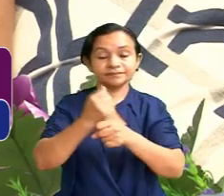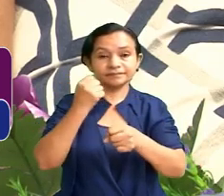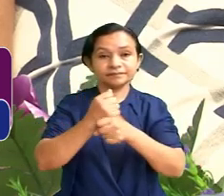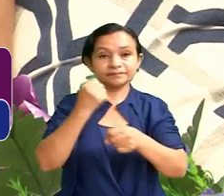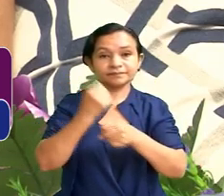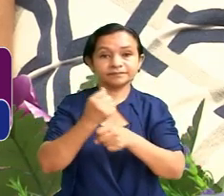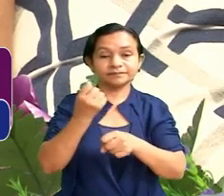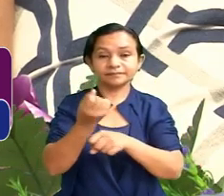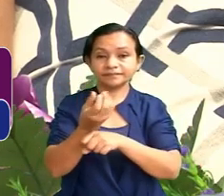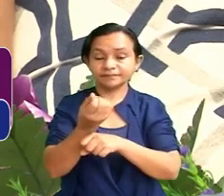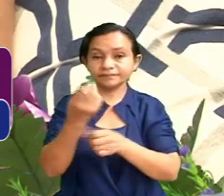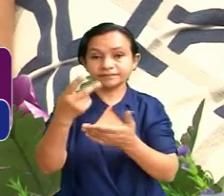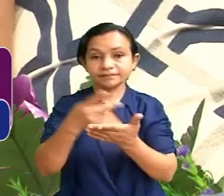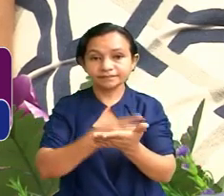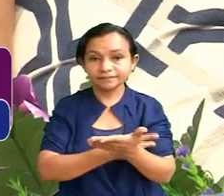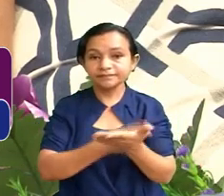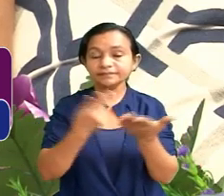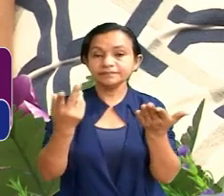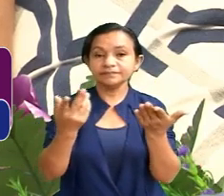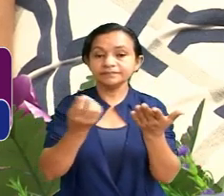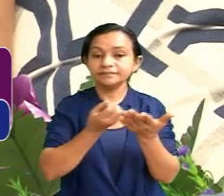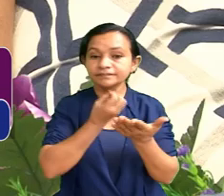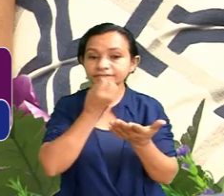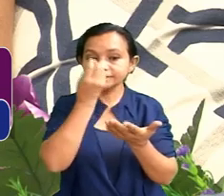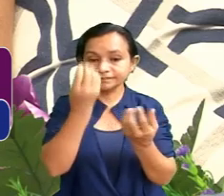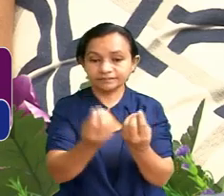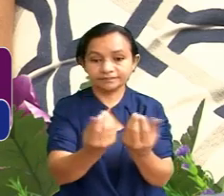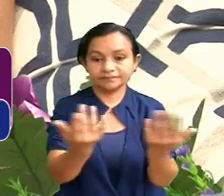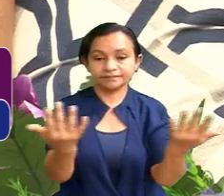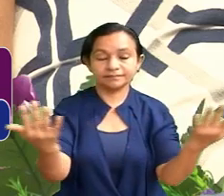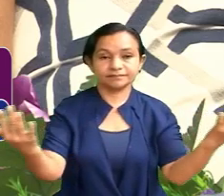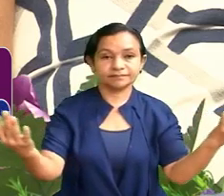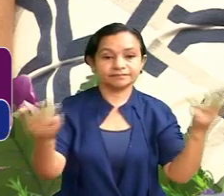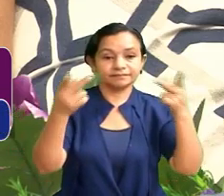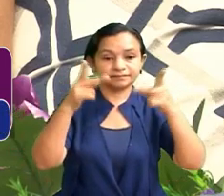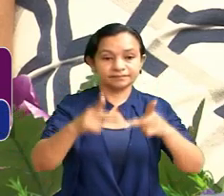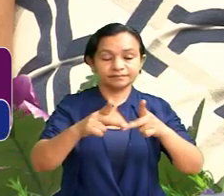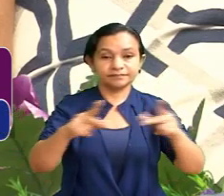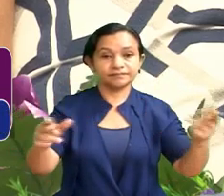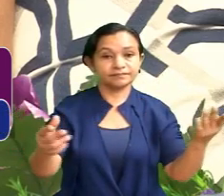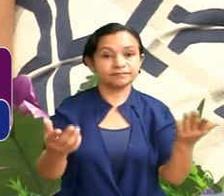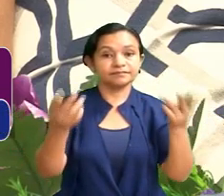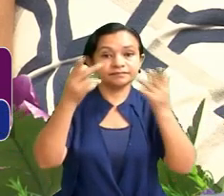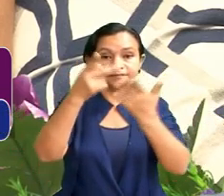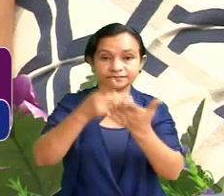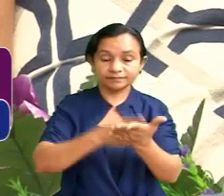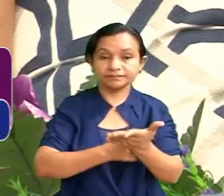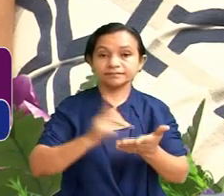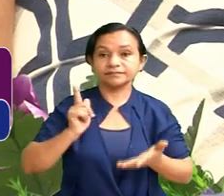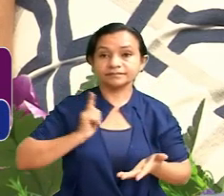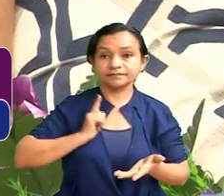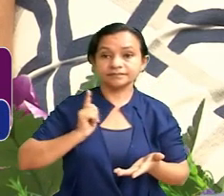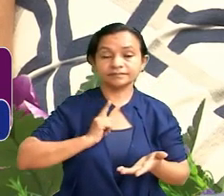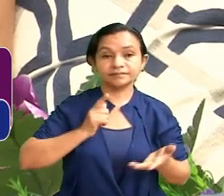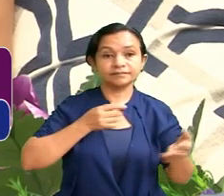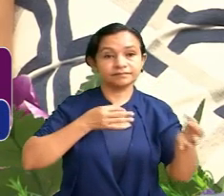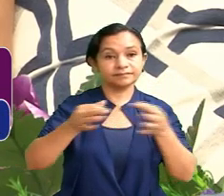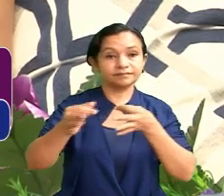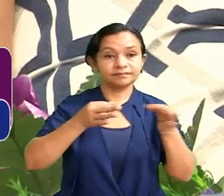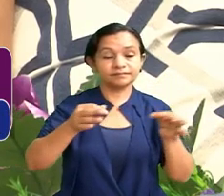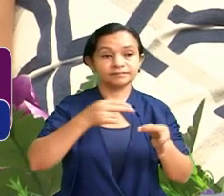alcaldías de proyectos de las áreas de ornato verdad el área de planificación y proyectos garantizando diseñando y